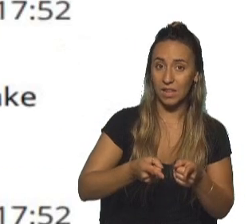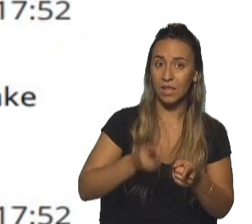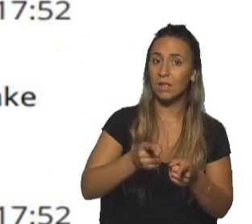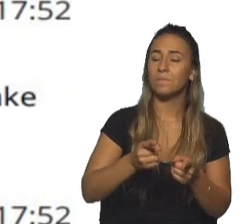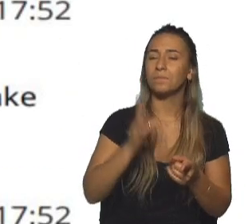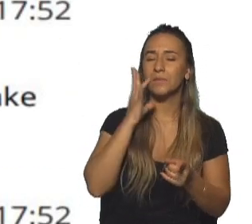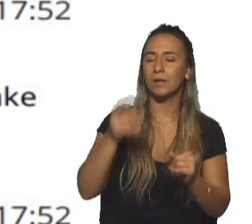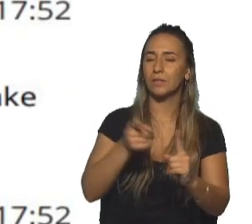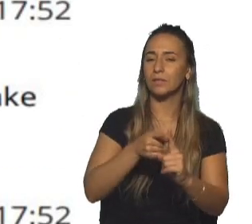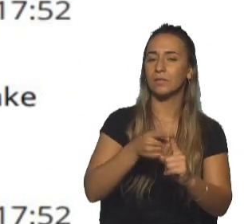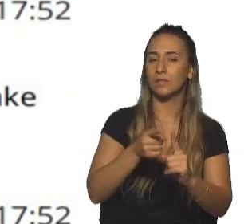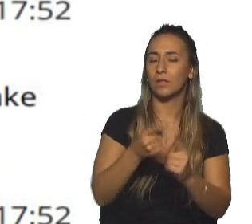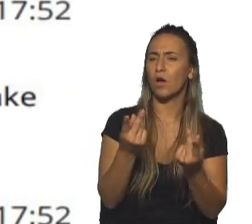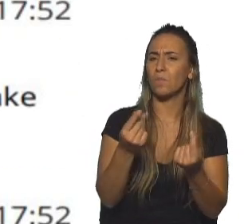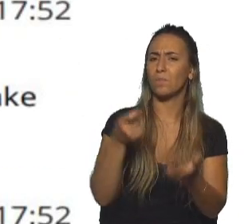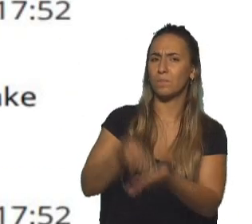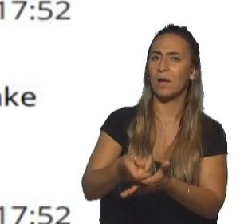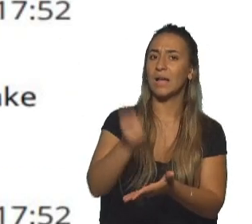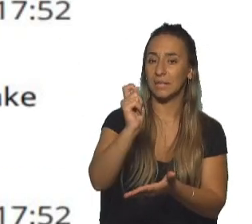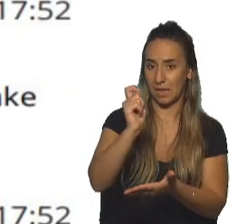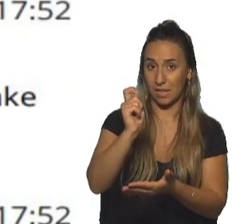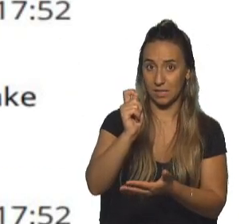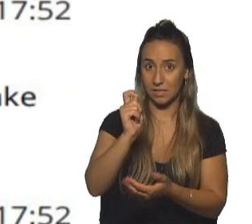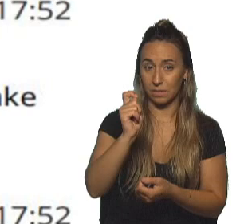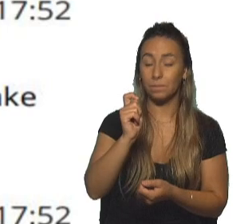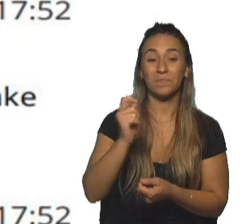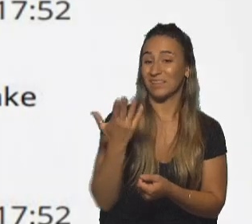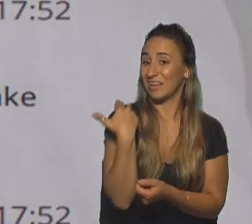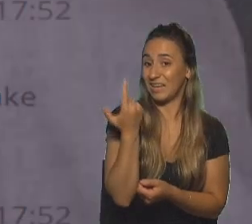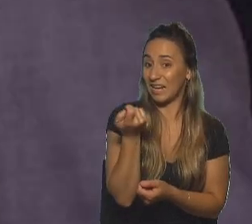relacionado a su financiamiento. Es la noticia de último momento.